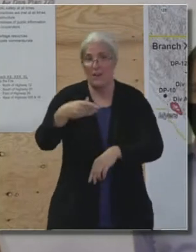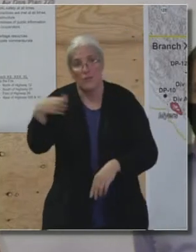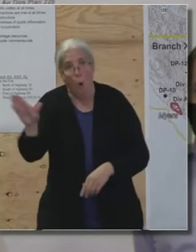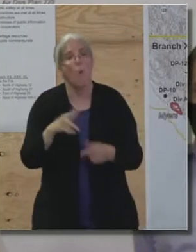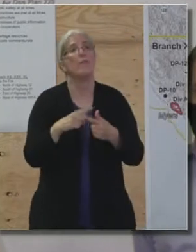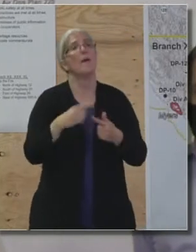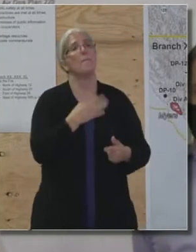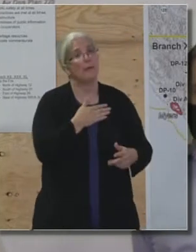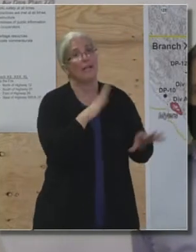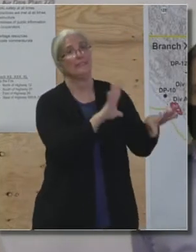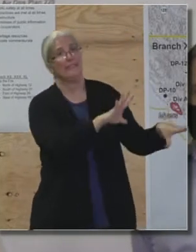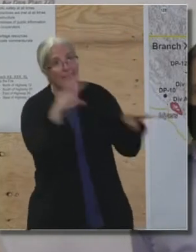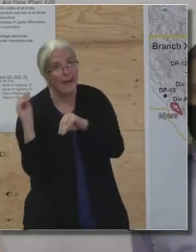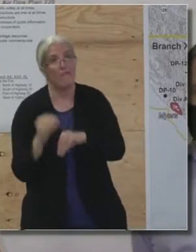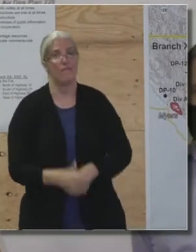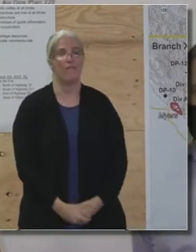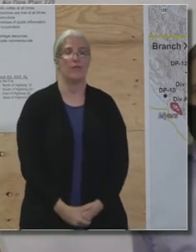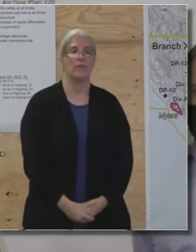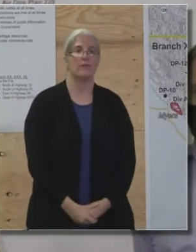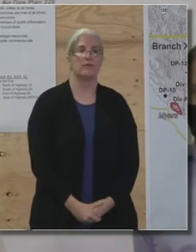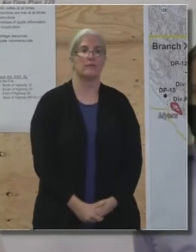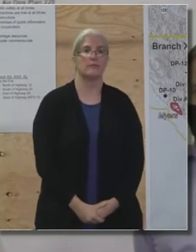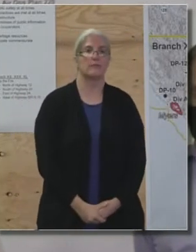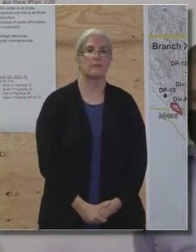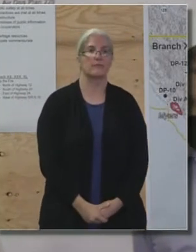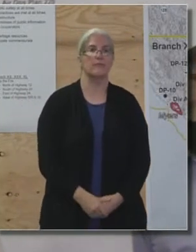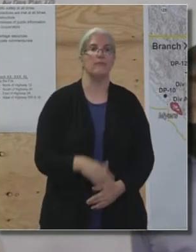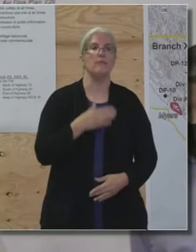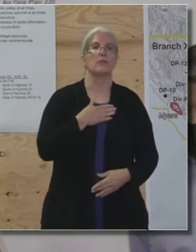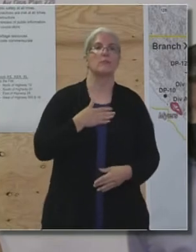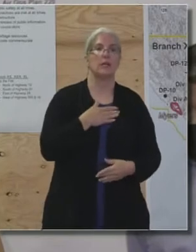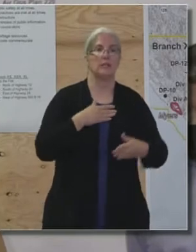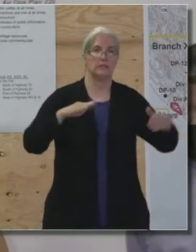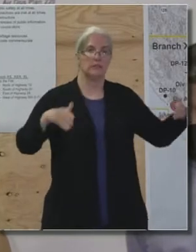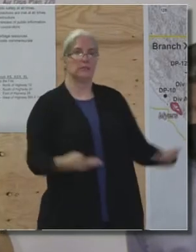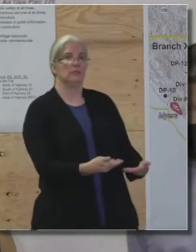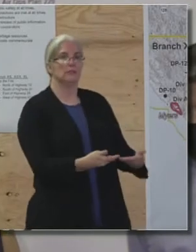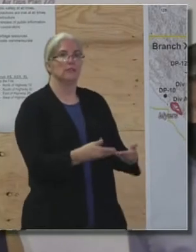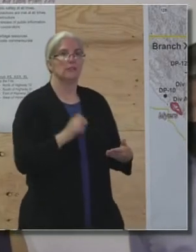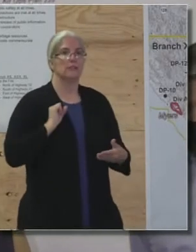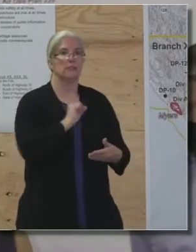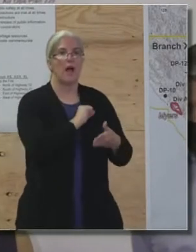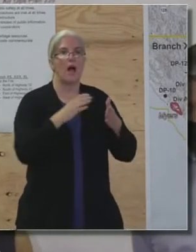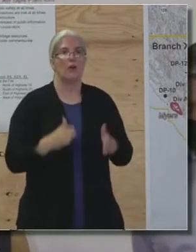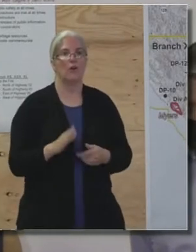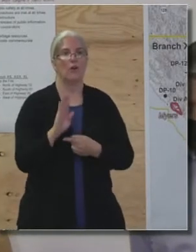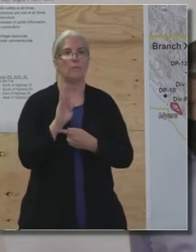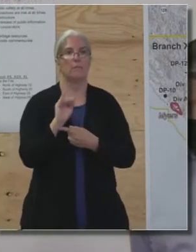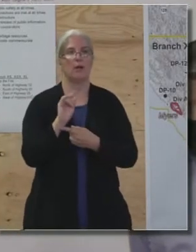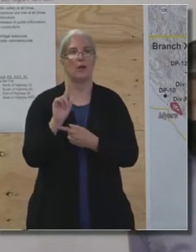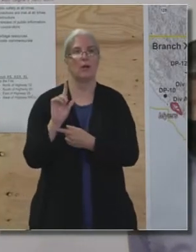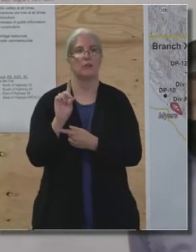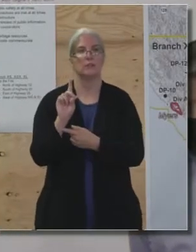seria todos tenemos que trabajar juntos en esto y con mucho gusto les presento al senador bill down